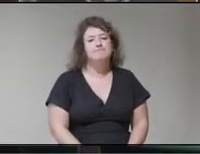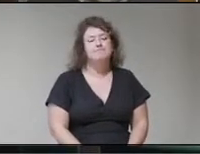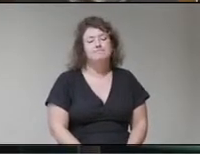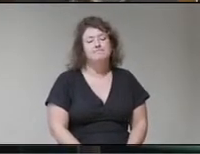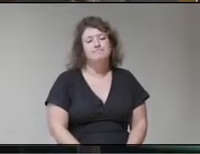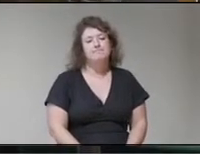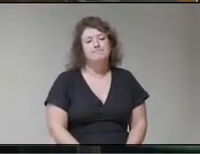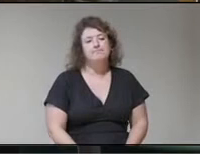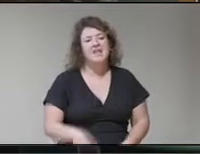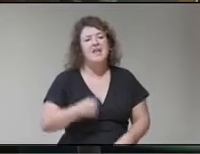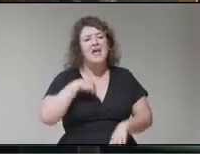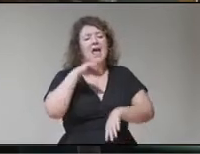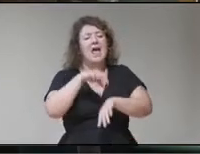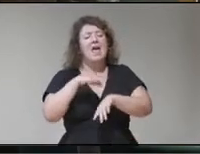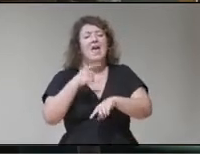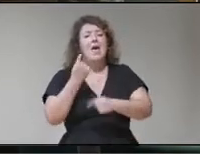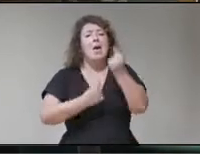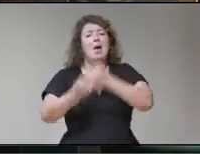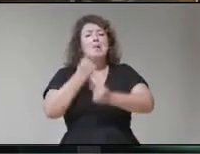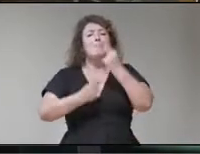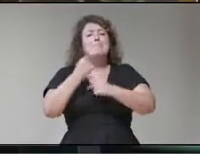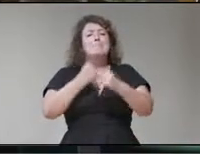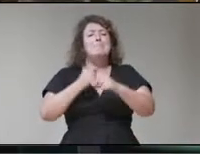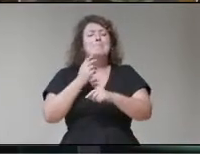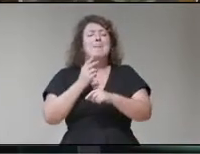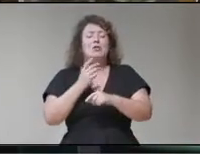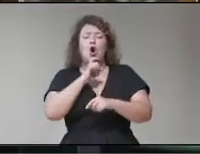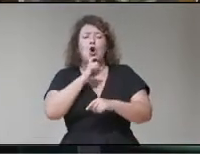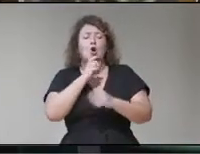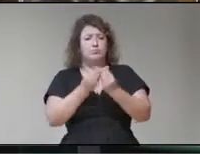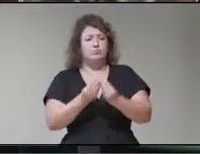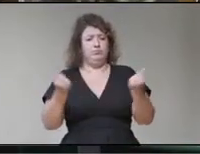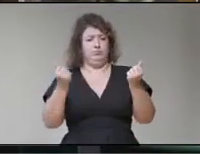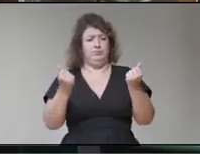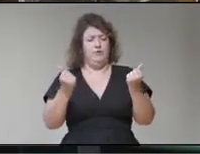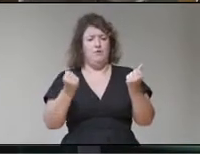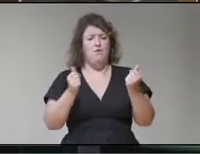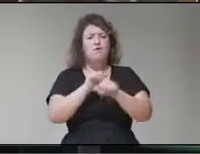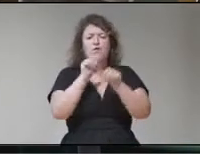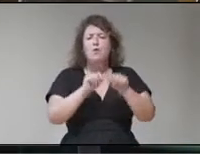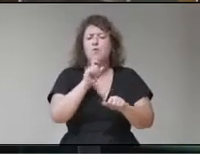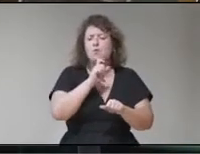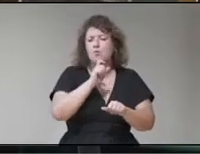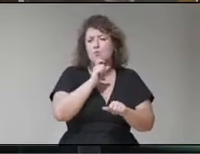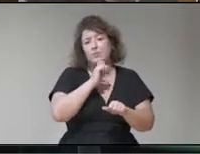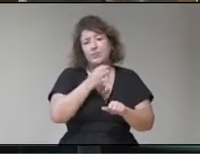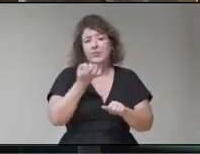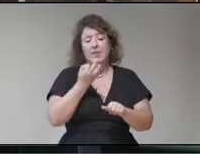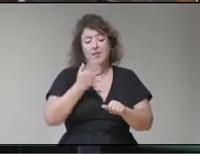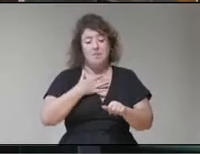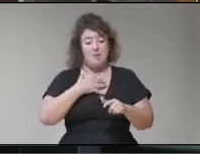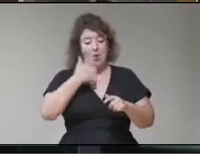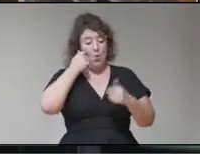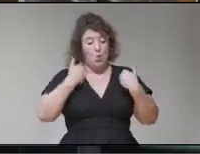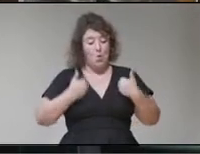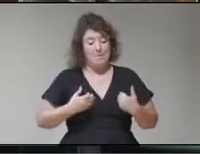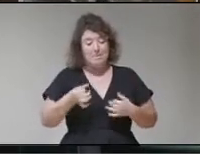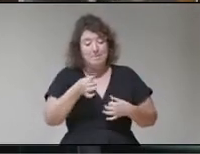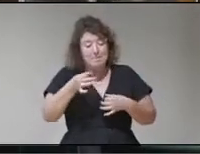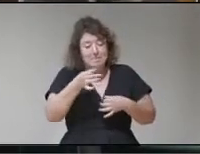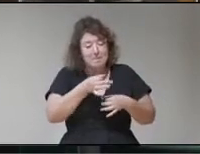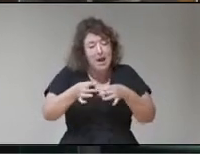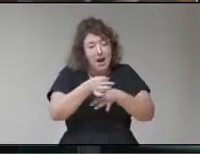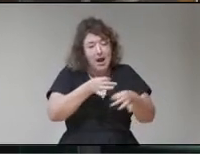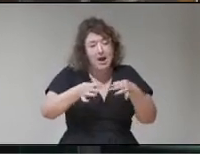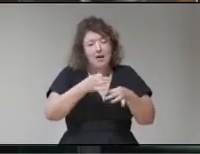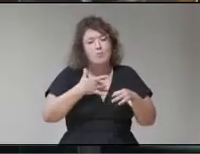Eliminación de patógenos. ¿Cómo ocurre? De muy diversas maneras. Una de ellas es la adaptación del microorganismo a las condiciones del